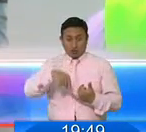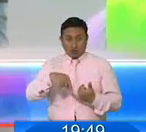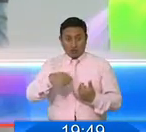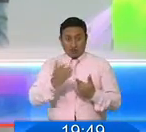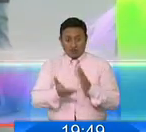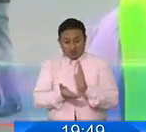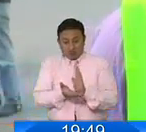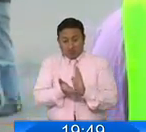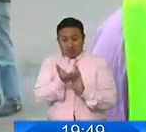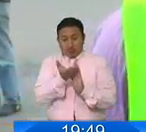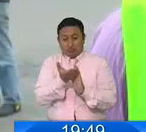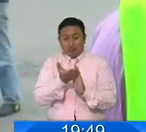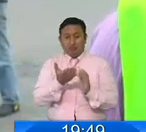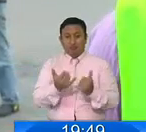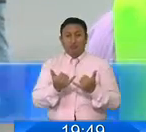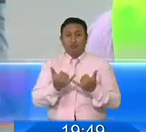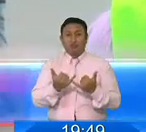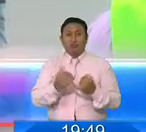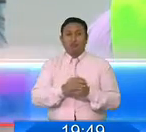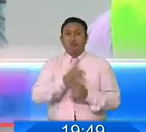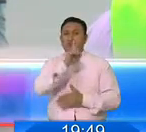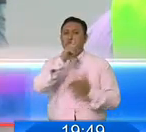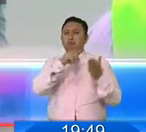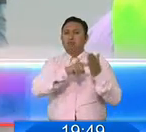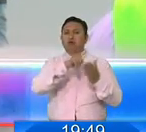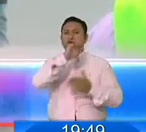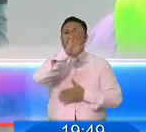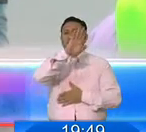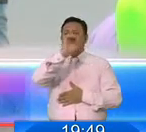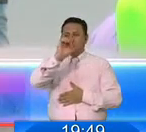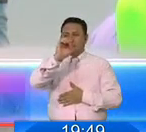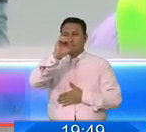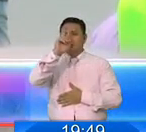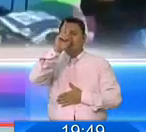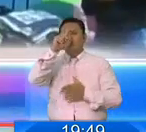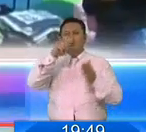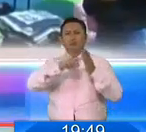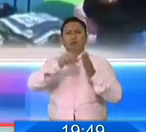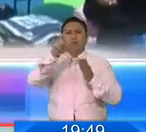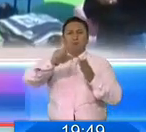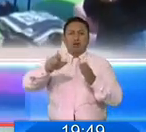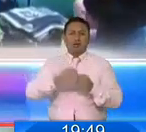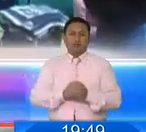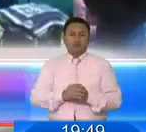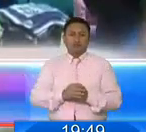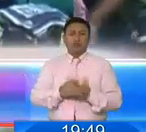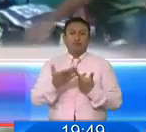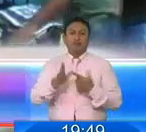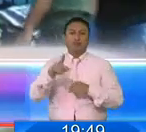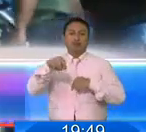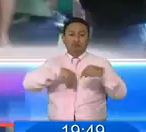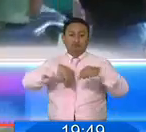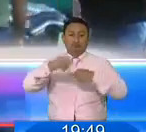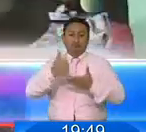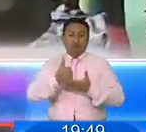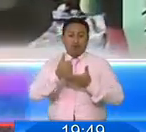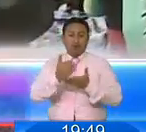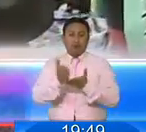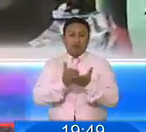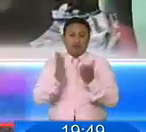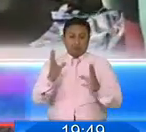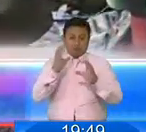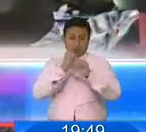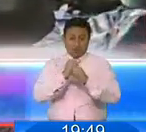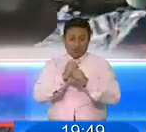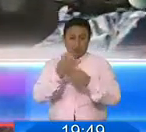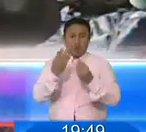aumento ahorita estamos manejando entre 1.500 y 2.000 personas diarios el corredor humanitario que prestará el servicio desde esta noche a los